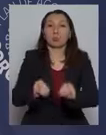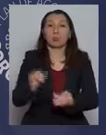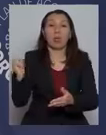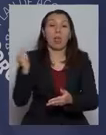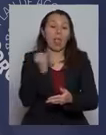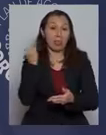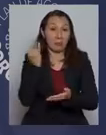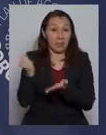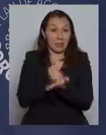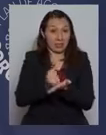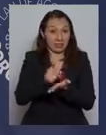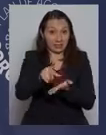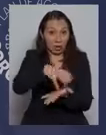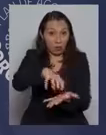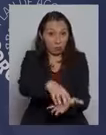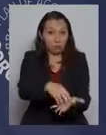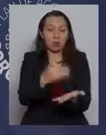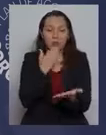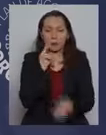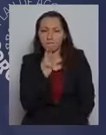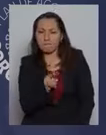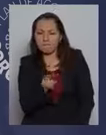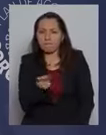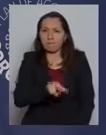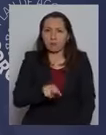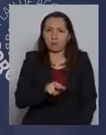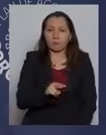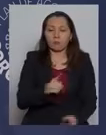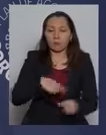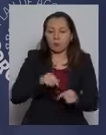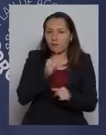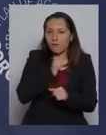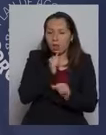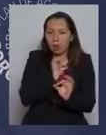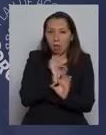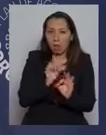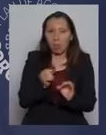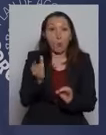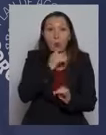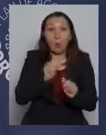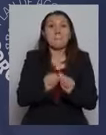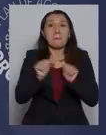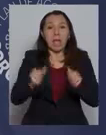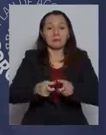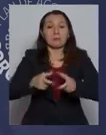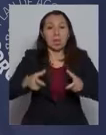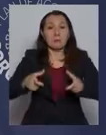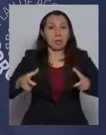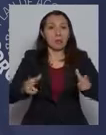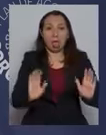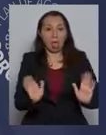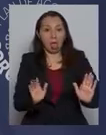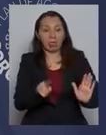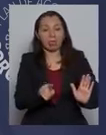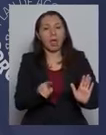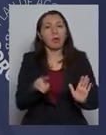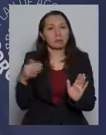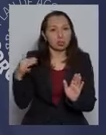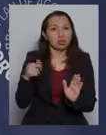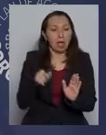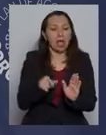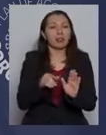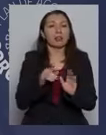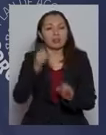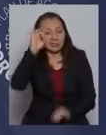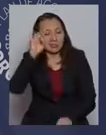En Independencia hemos visto particularmente que no hemos visto una propagación que ha sido importante.